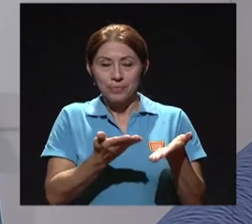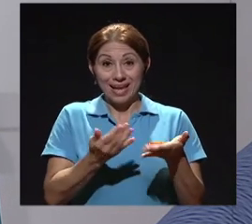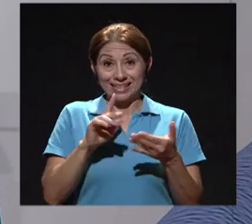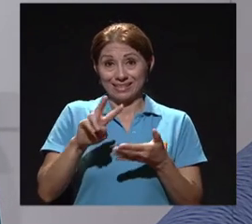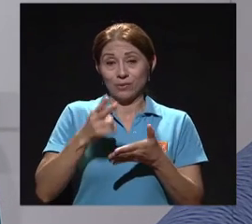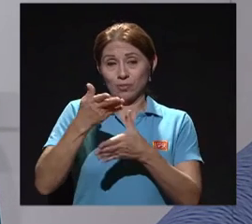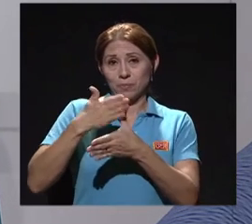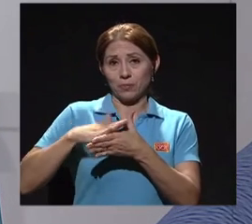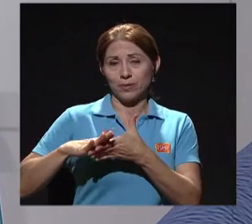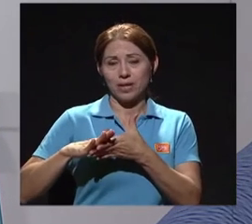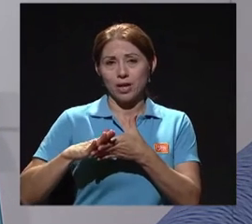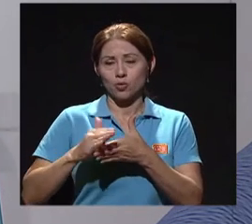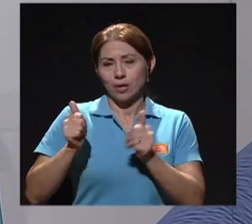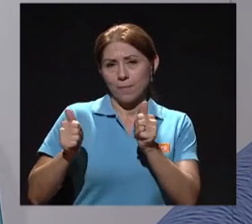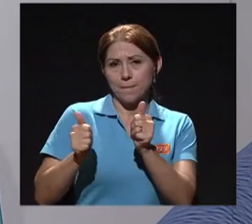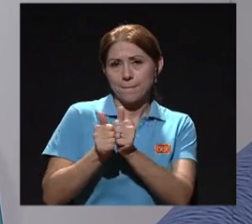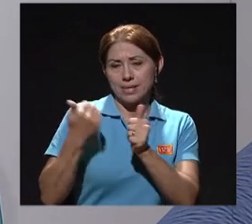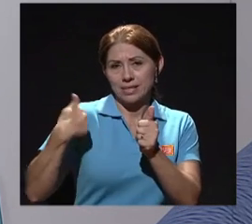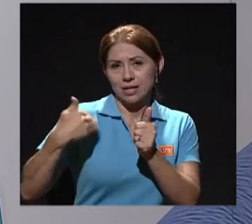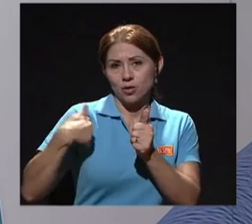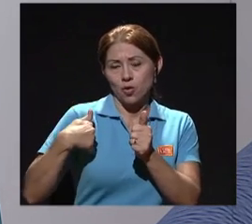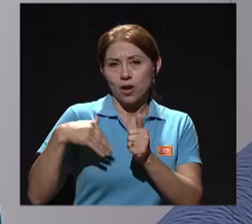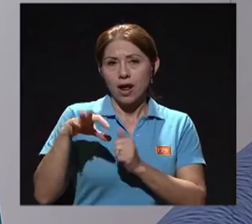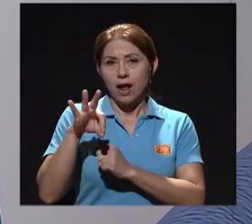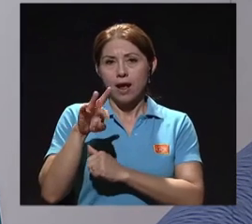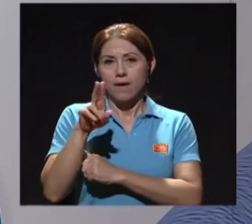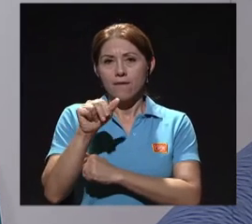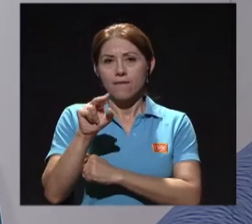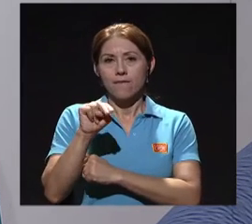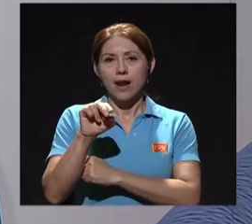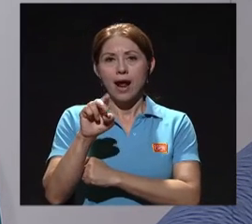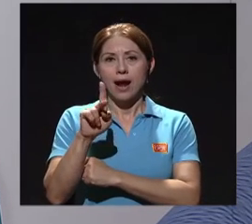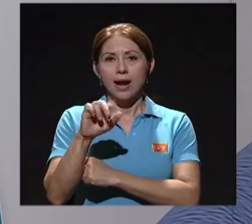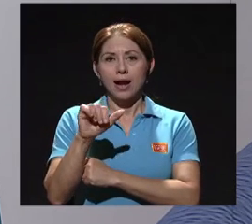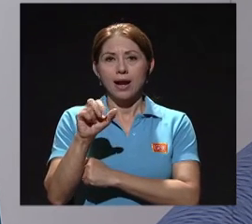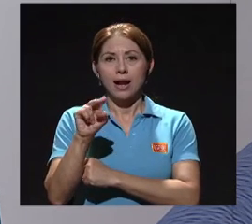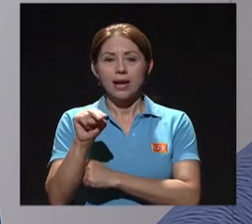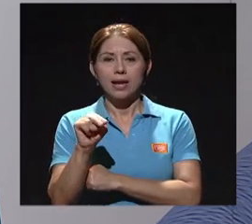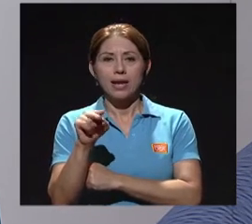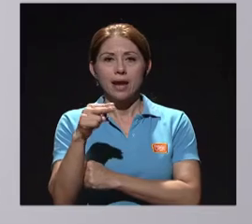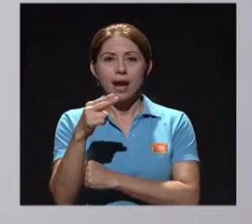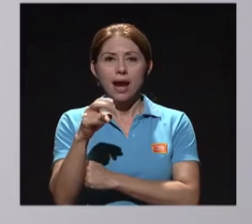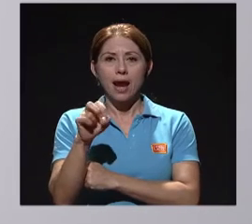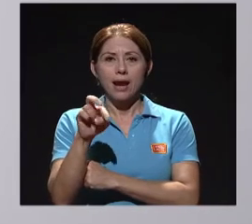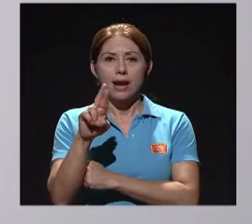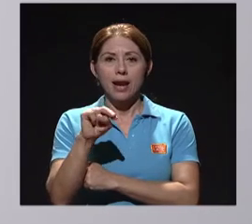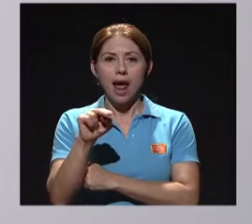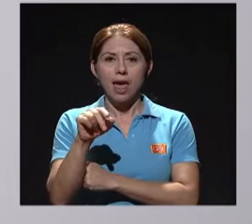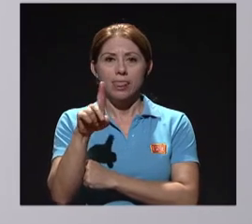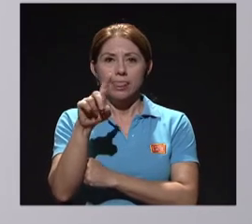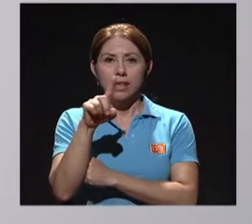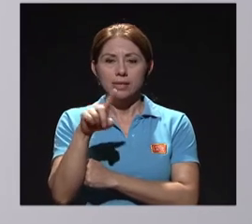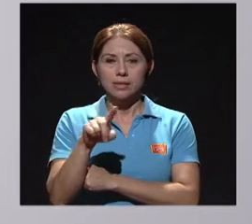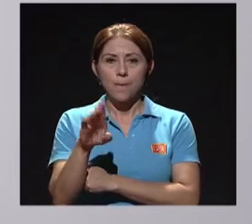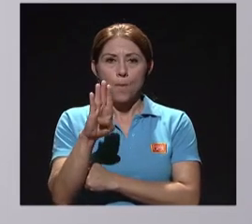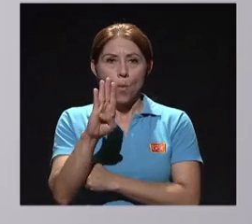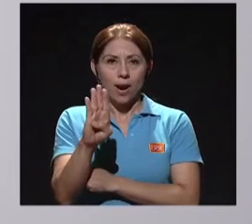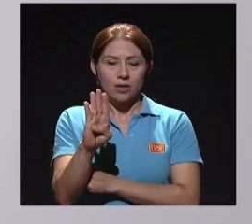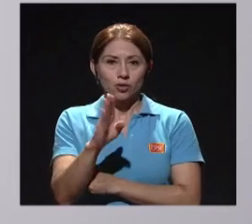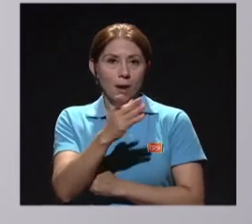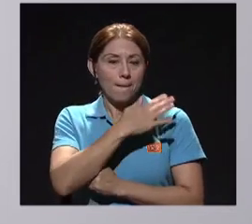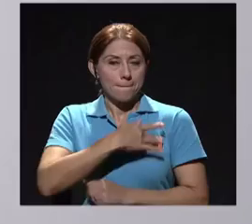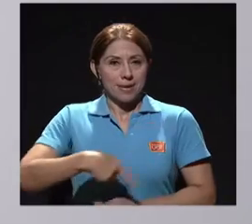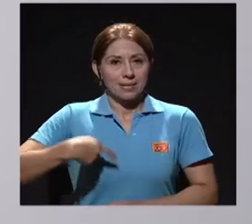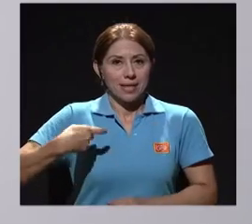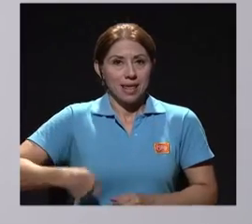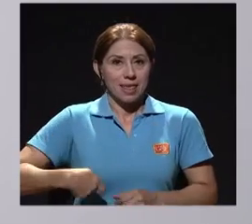este segundo segmento nos acompaña el señor franklin hernández bolaños quien es el presidente del